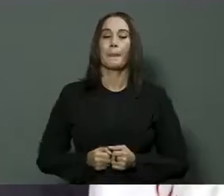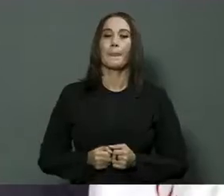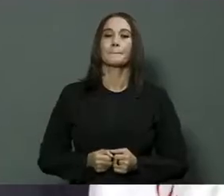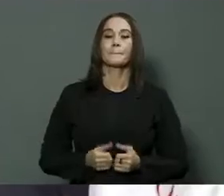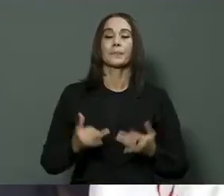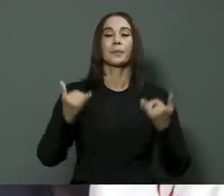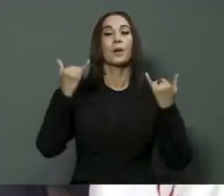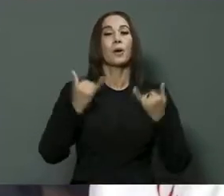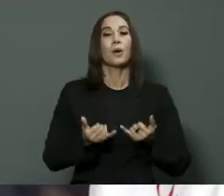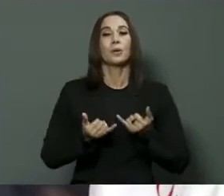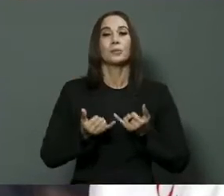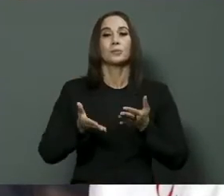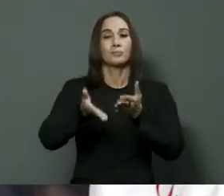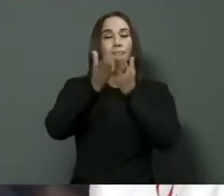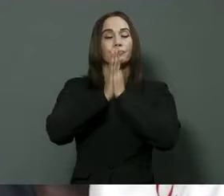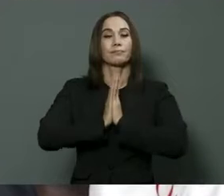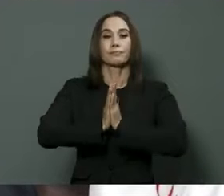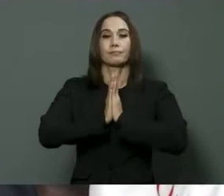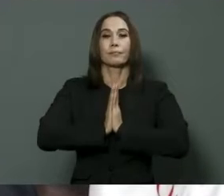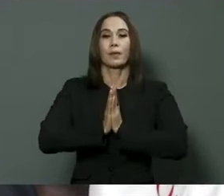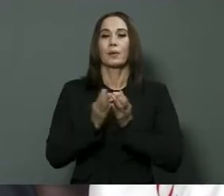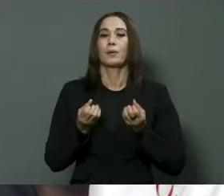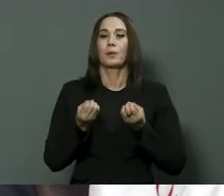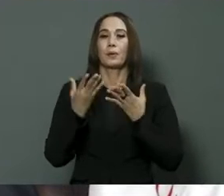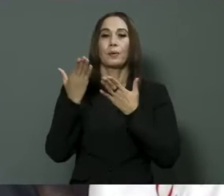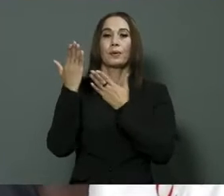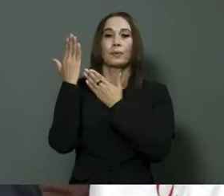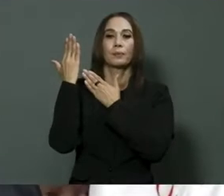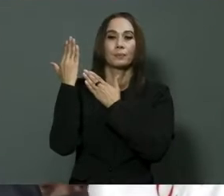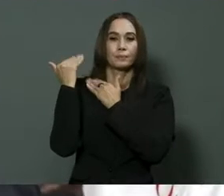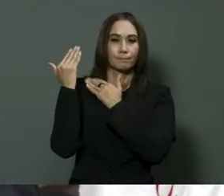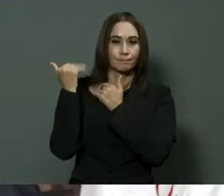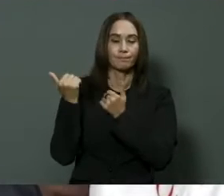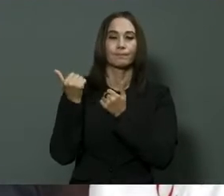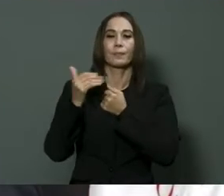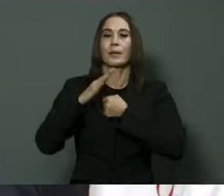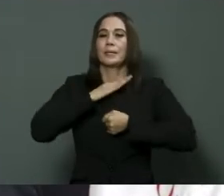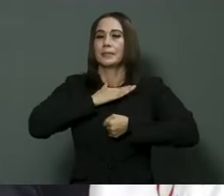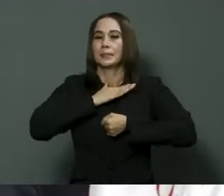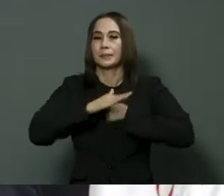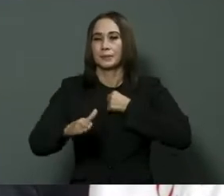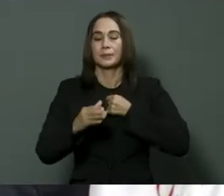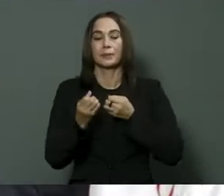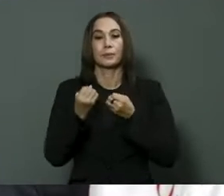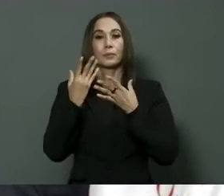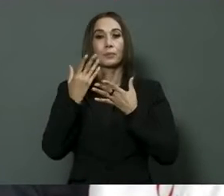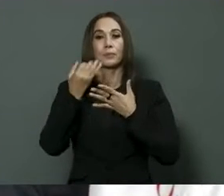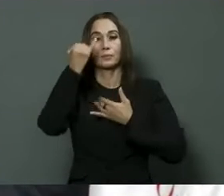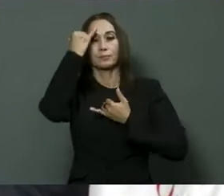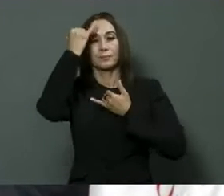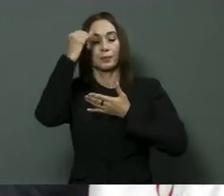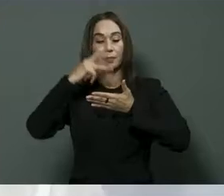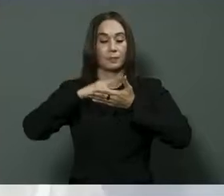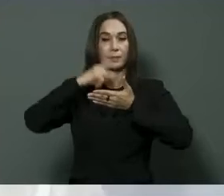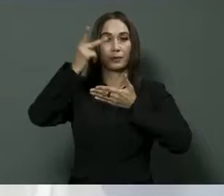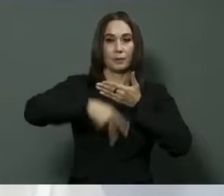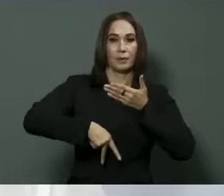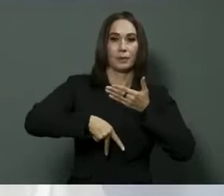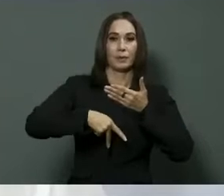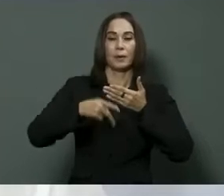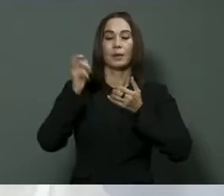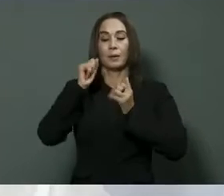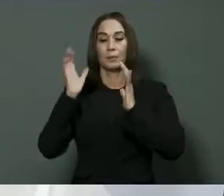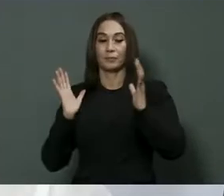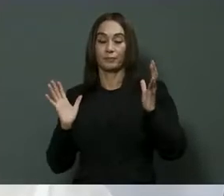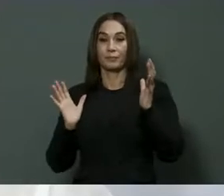Hoy acudimos a ti, Señor, llenos de esperanza, llenos de acciones y proyectos para